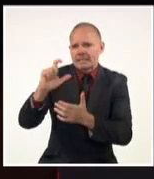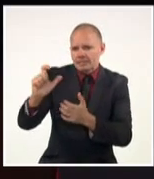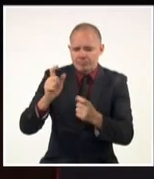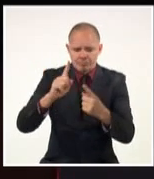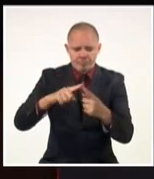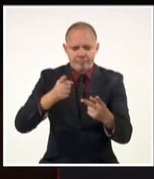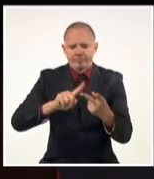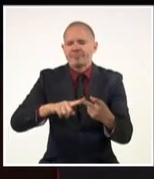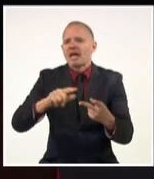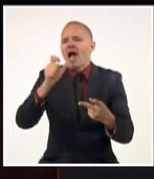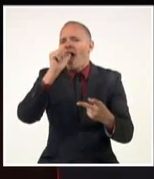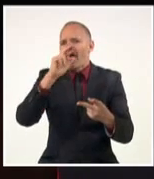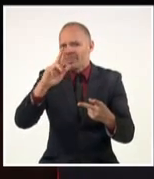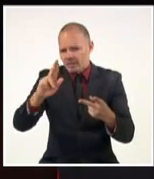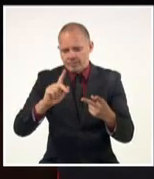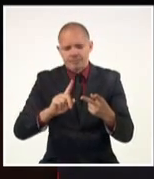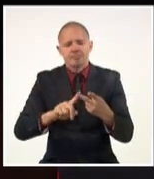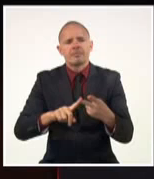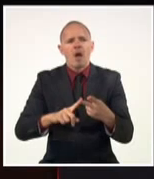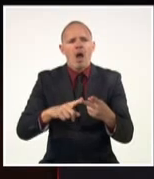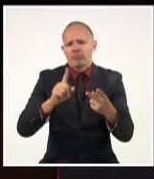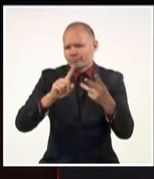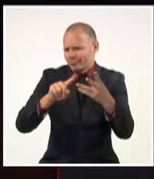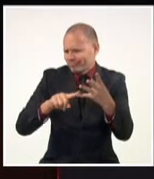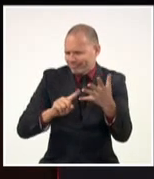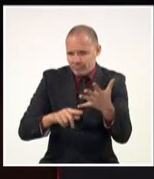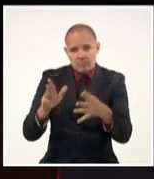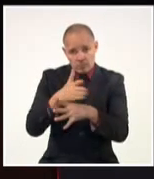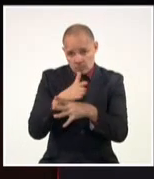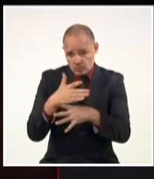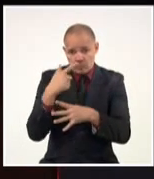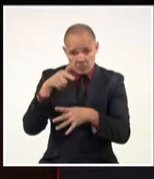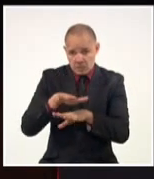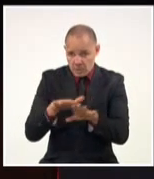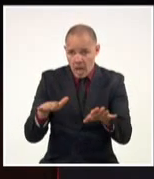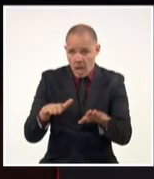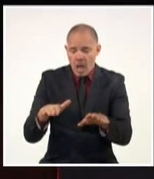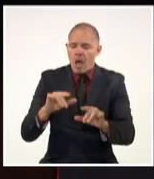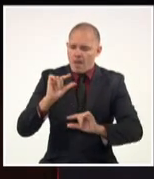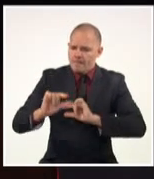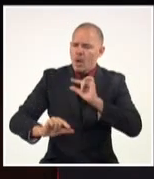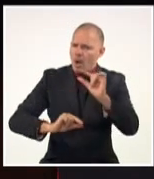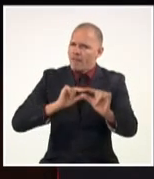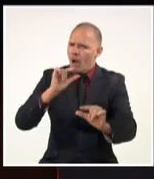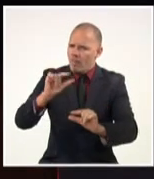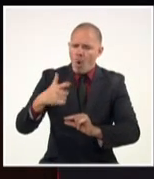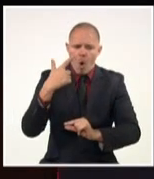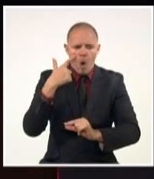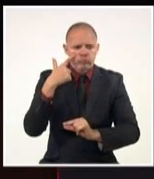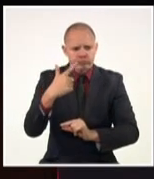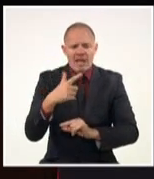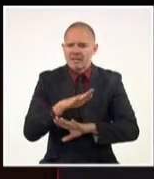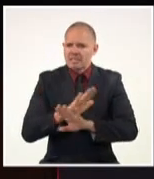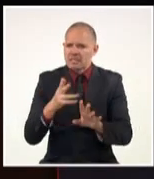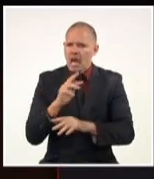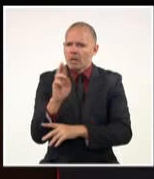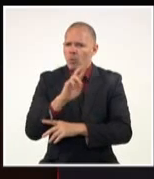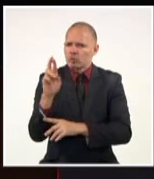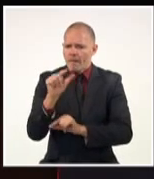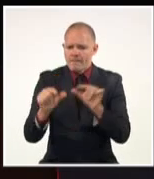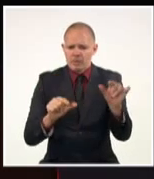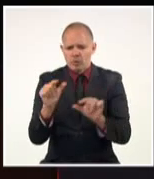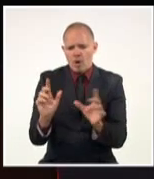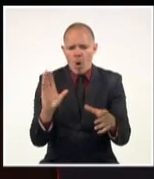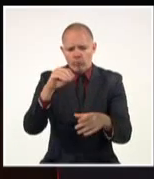participación en el proceso revolucionario, se ha forjado la sagrada y esencial unidad de los revolucionarios dentro